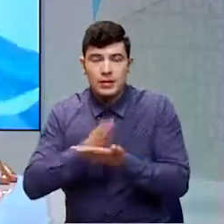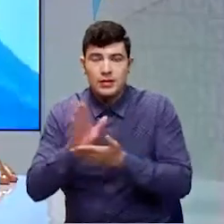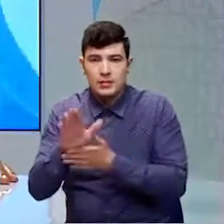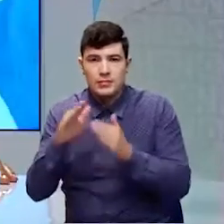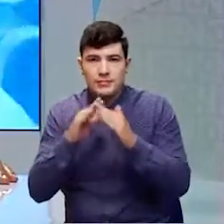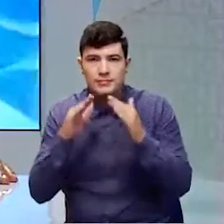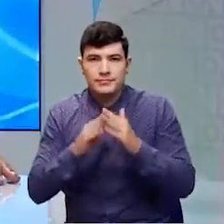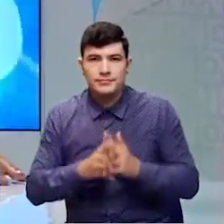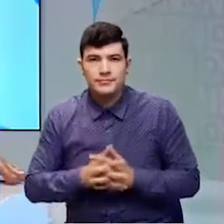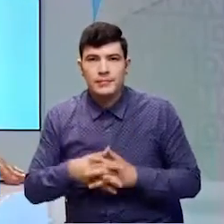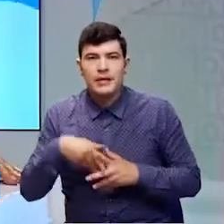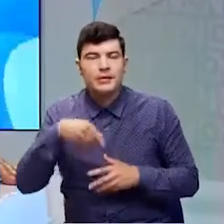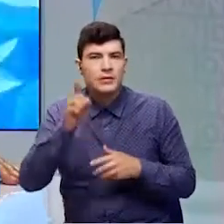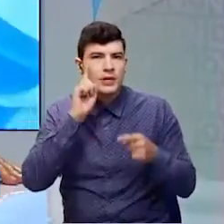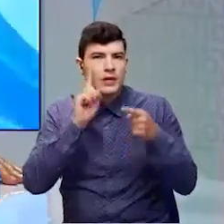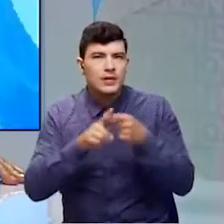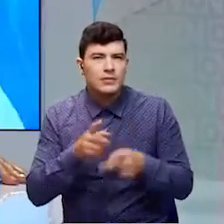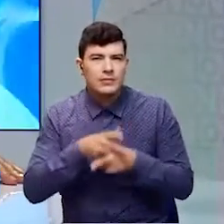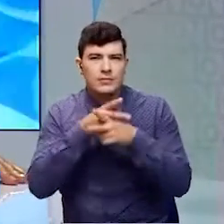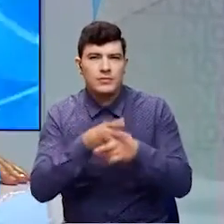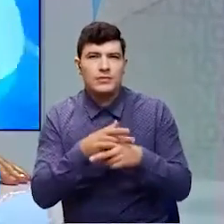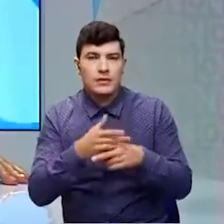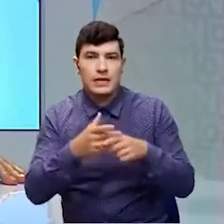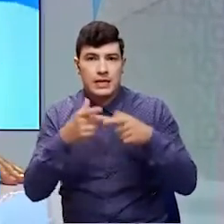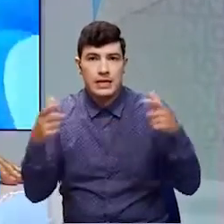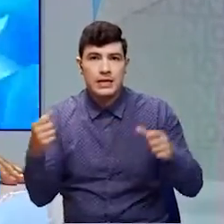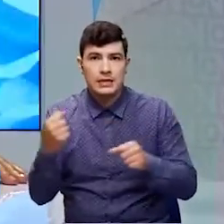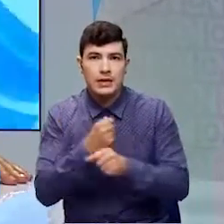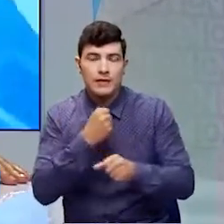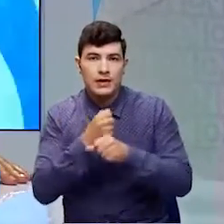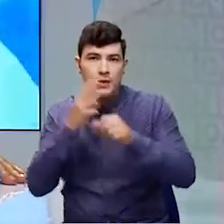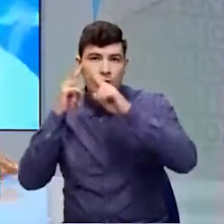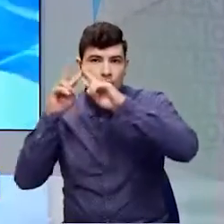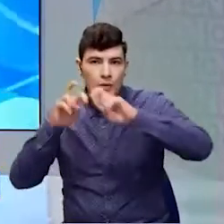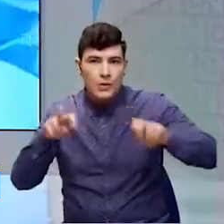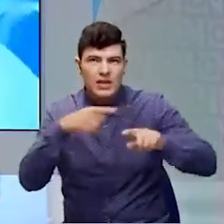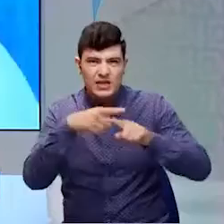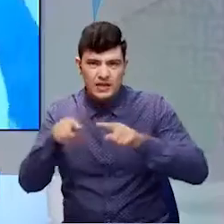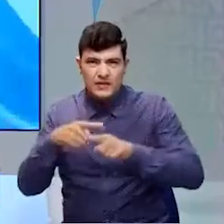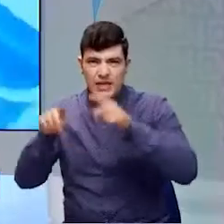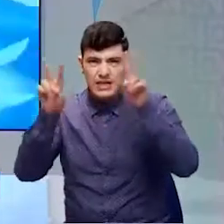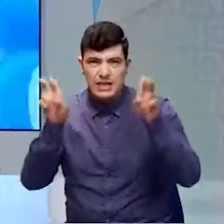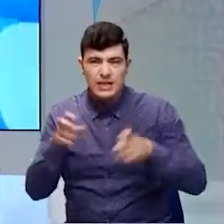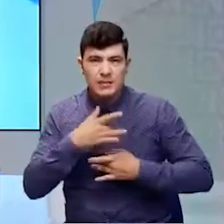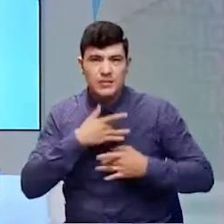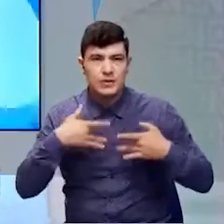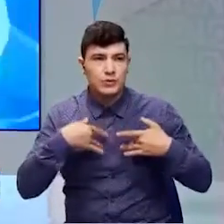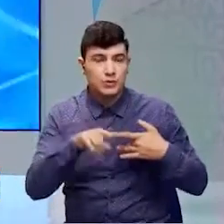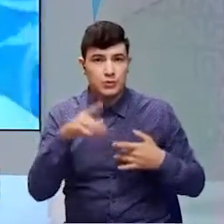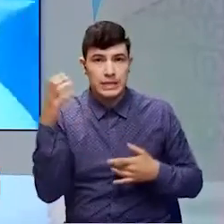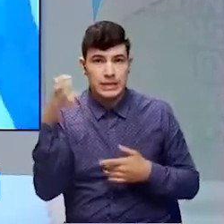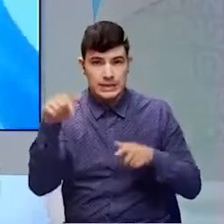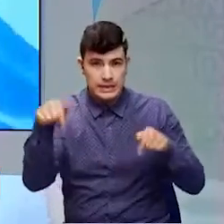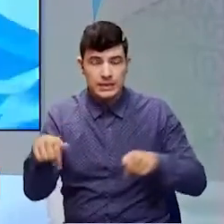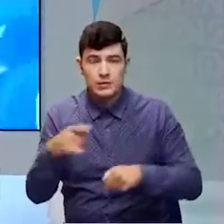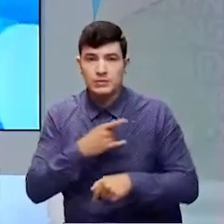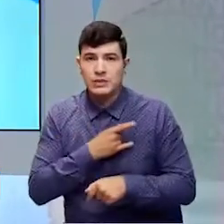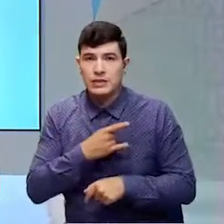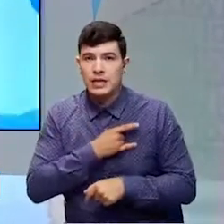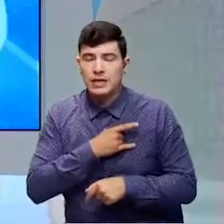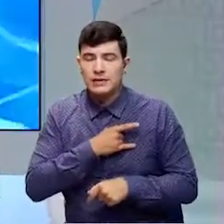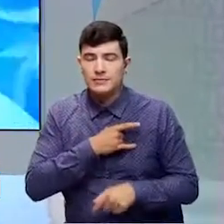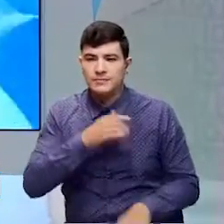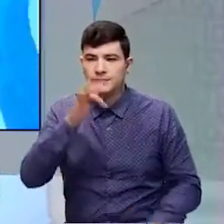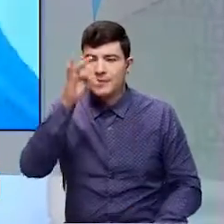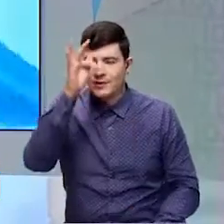y con miras a demostrar los grandes trabajos de investigación frente a diferentes temas de salud en nuestro país el hospital universitario erasmo mejor